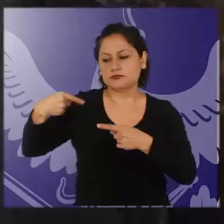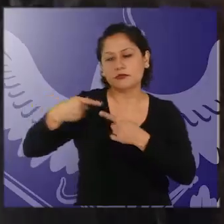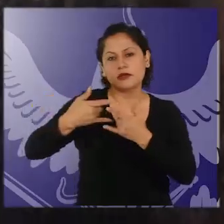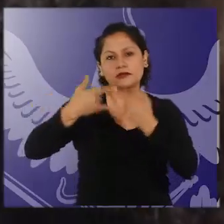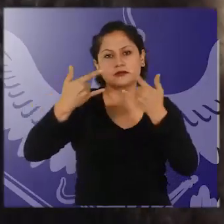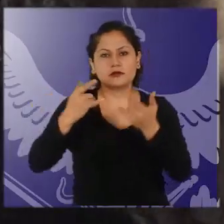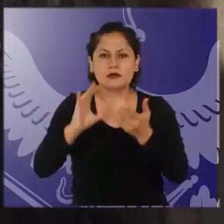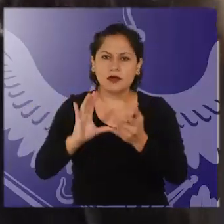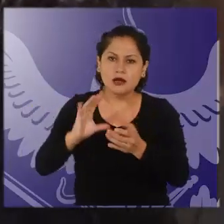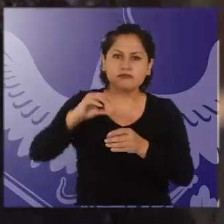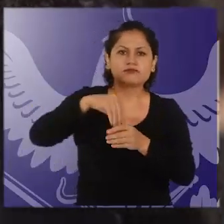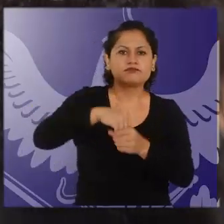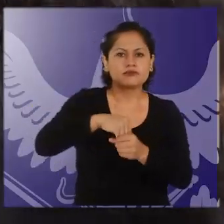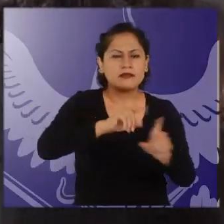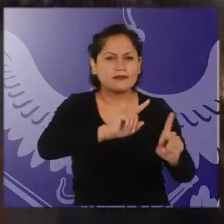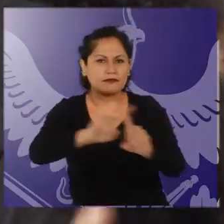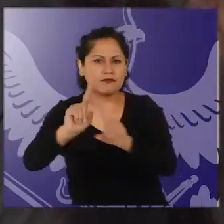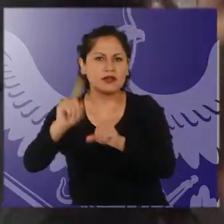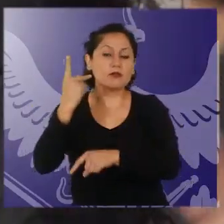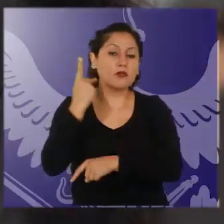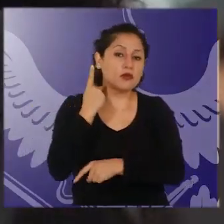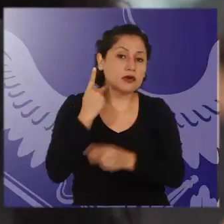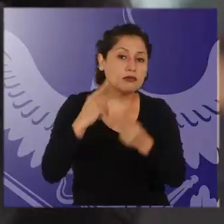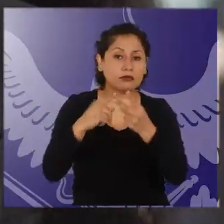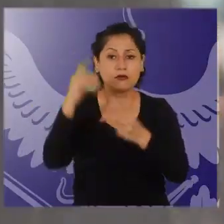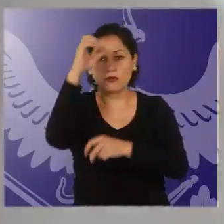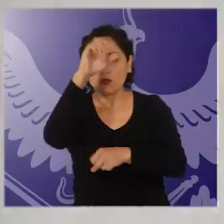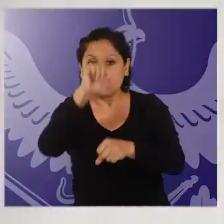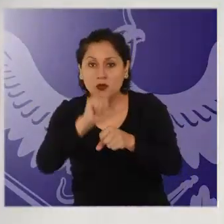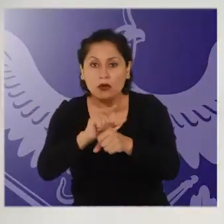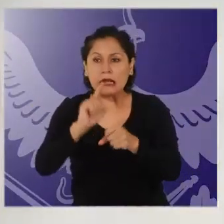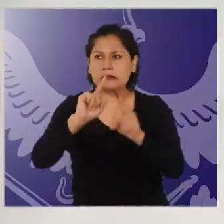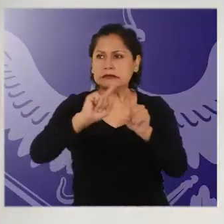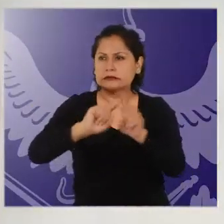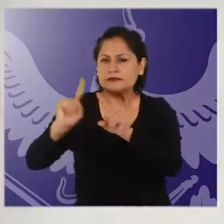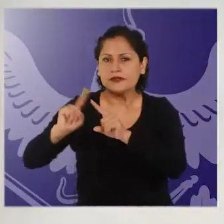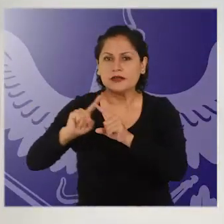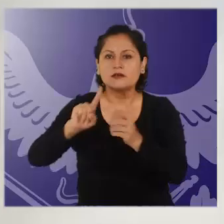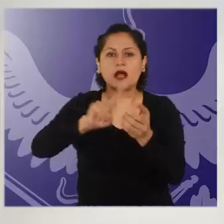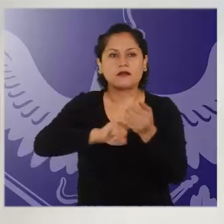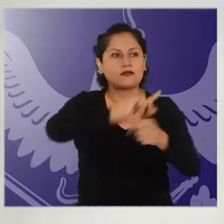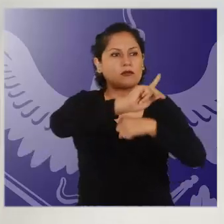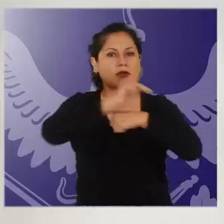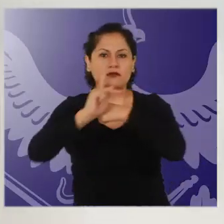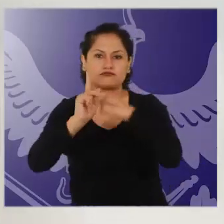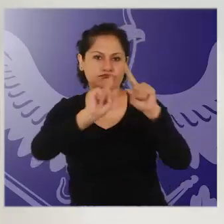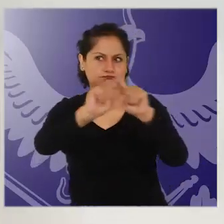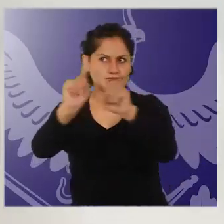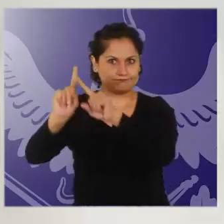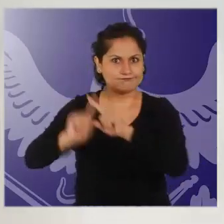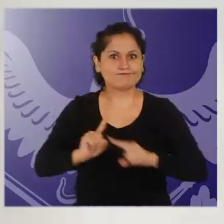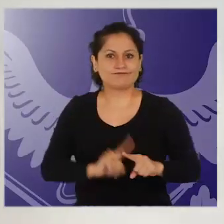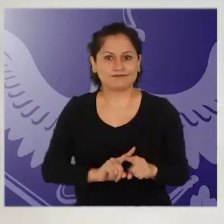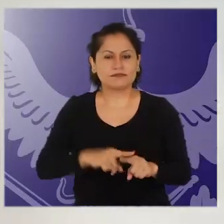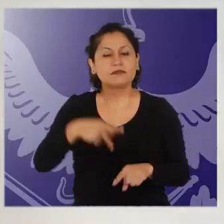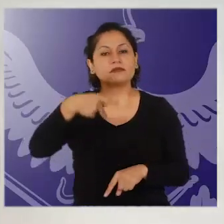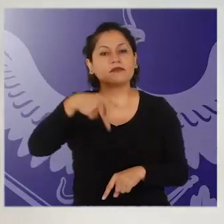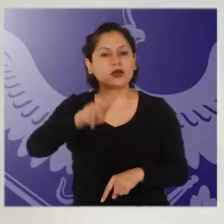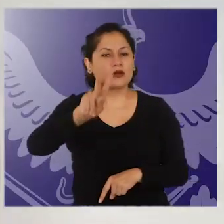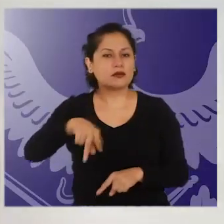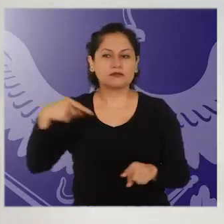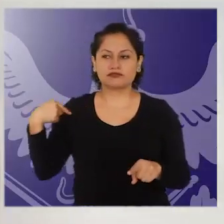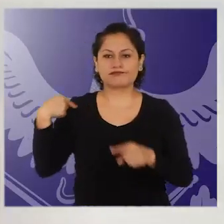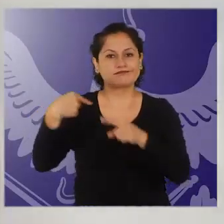importantes aportes culturales, políticos, sociales, económicos a los países, estados y localidades en donde viven. Sin